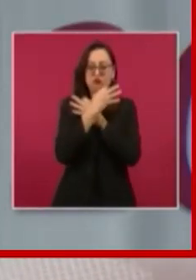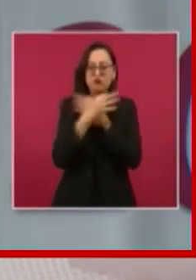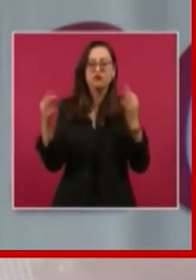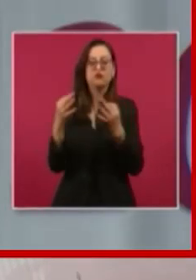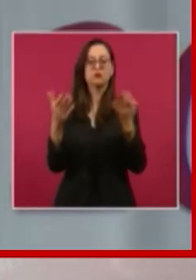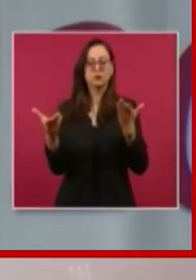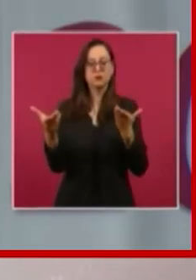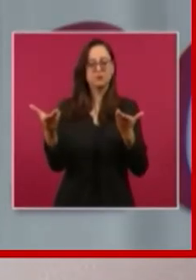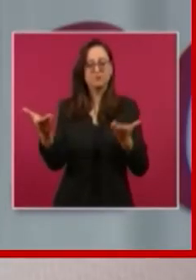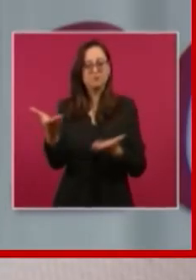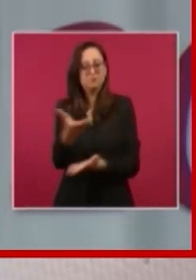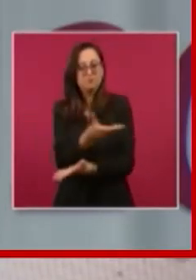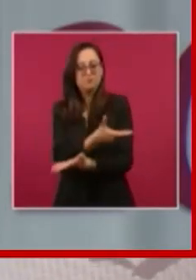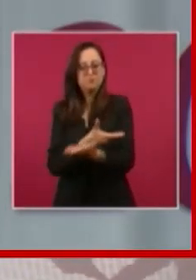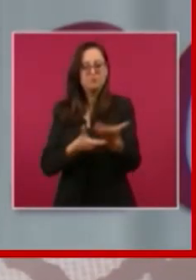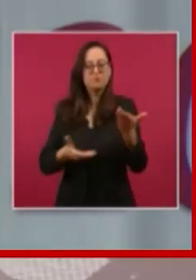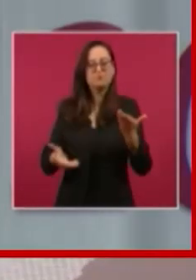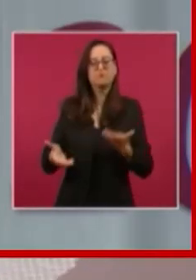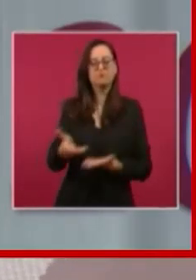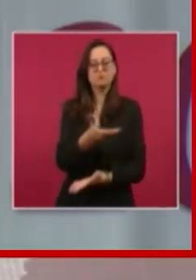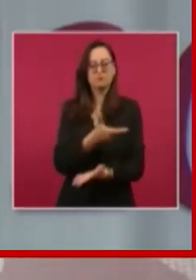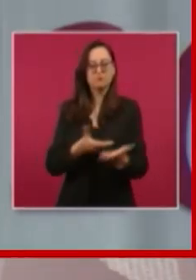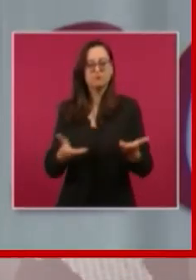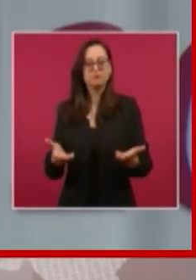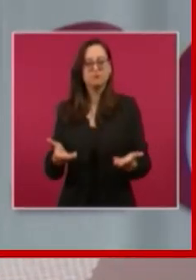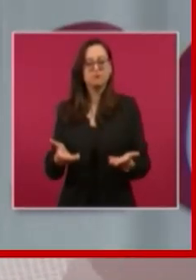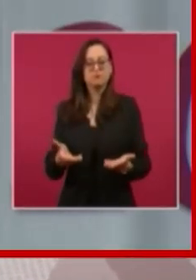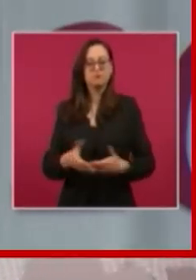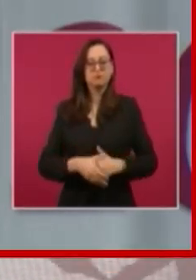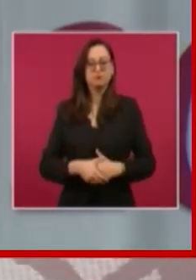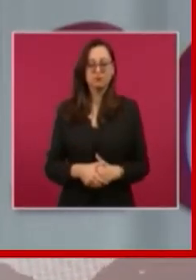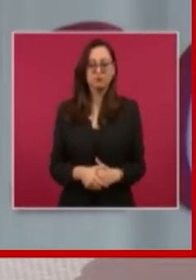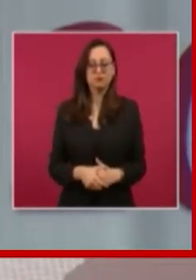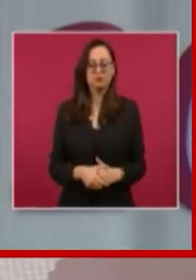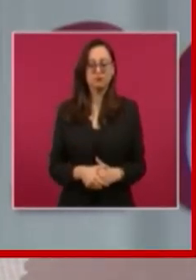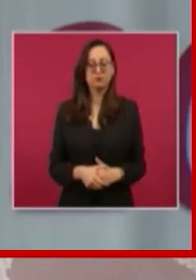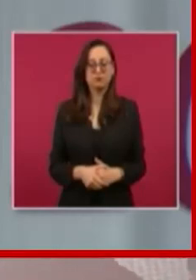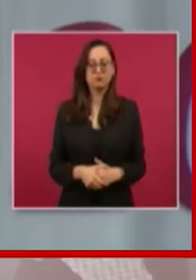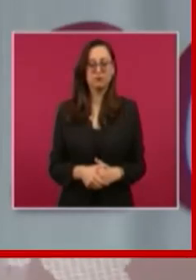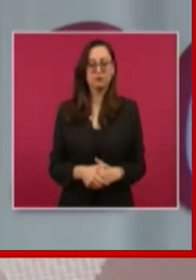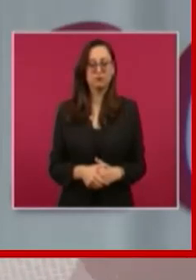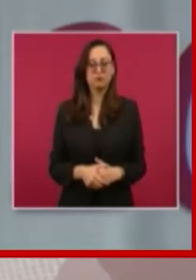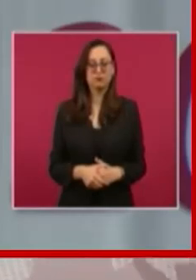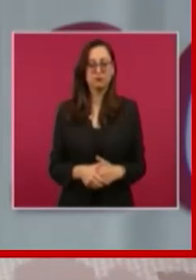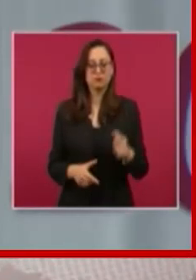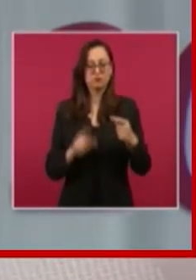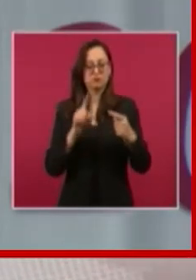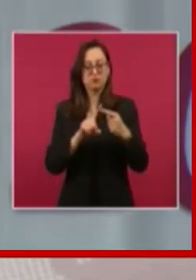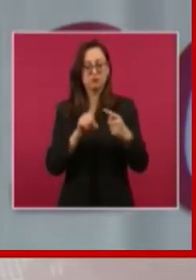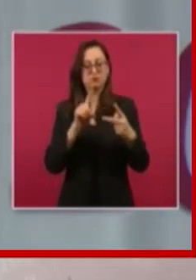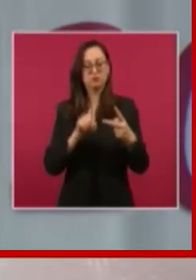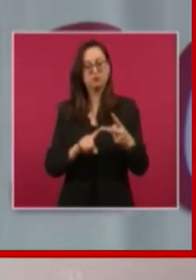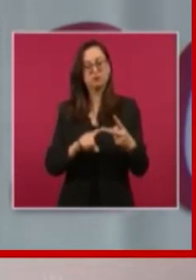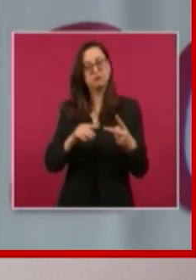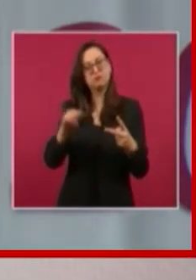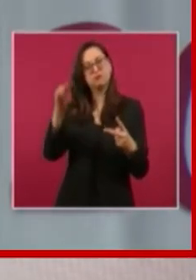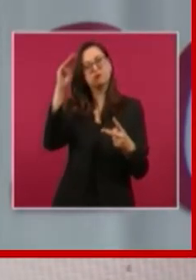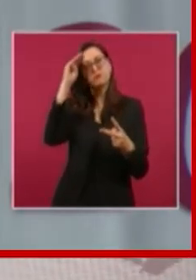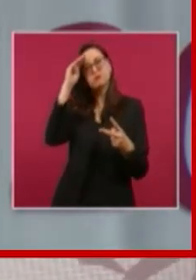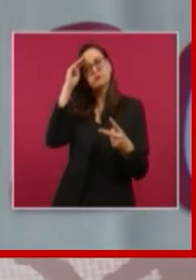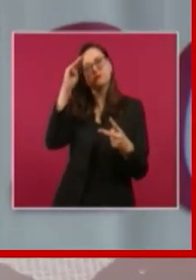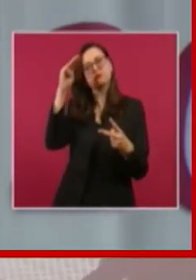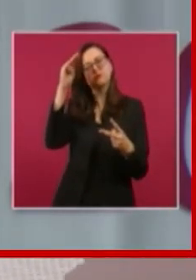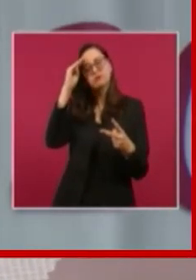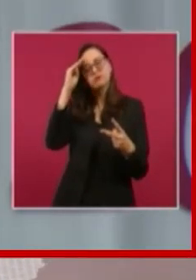apoyarlo no de escuchar un discurso porque hubo momentos cuando se veían las tomas gente que estaba medio aburrida Por lo largo del discurso pero de que el presidente